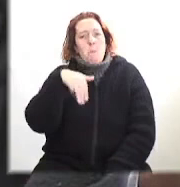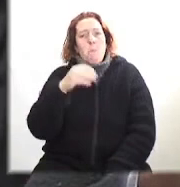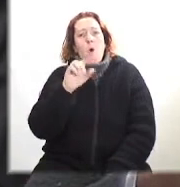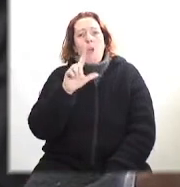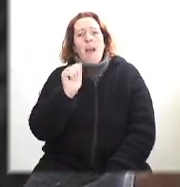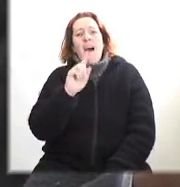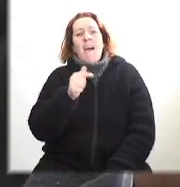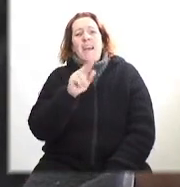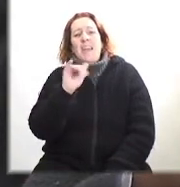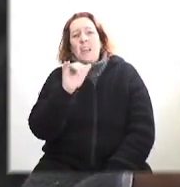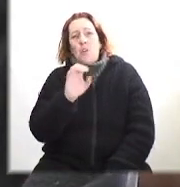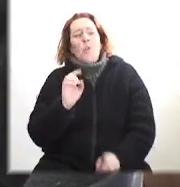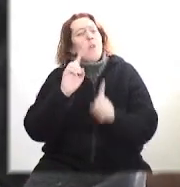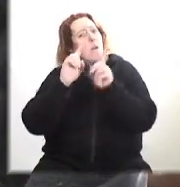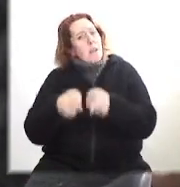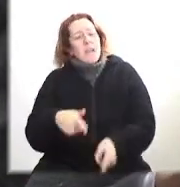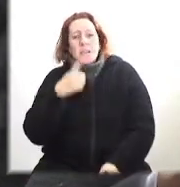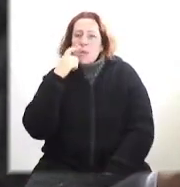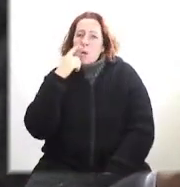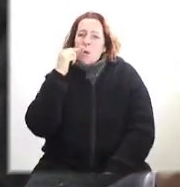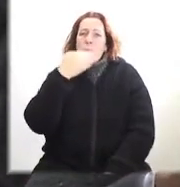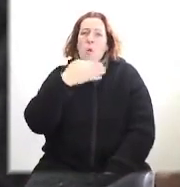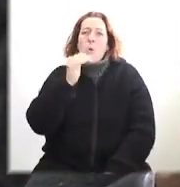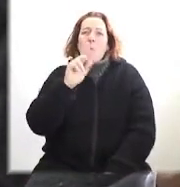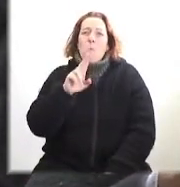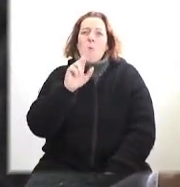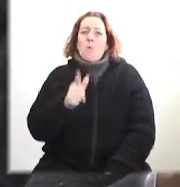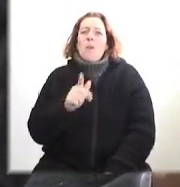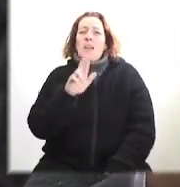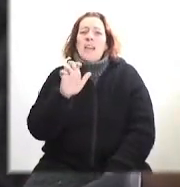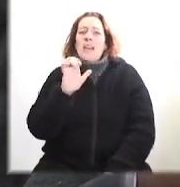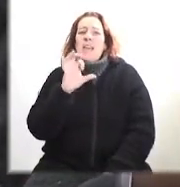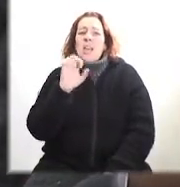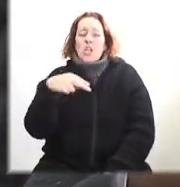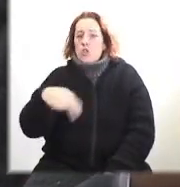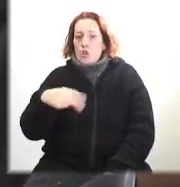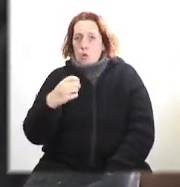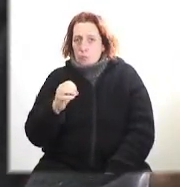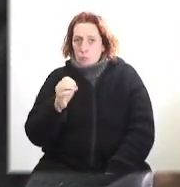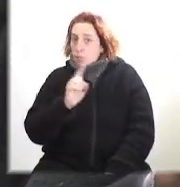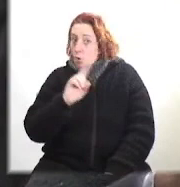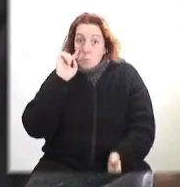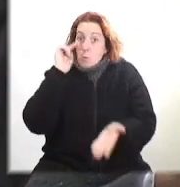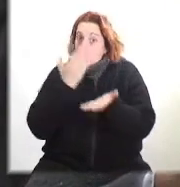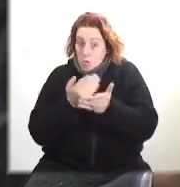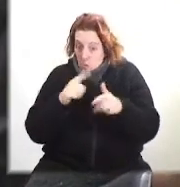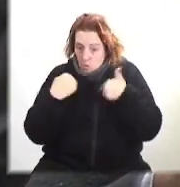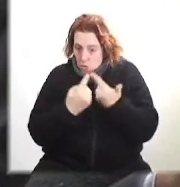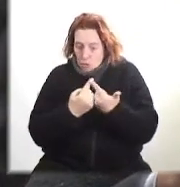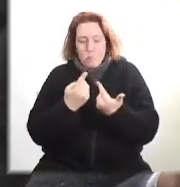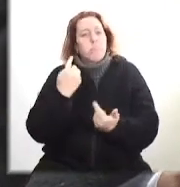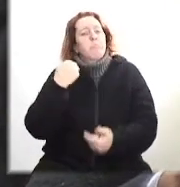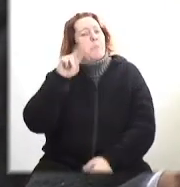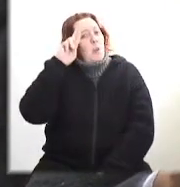¿Cómo no mencionar al señor Burgueño? No los propusimos nosotros, pero los respetamos,